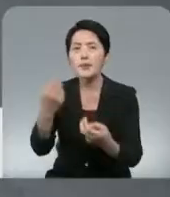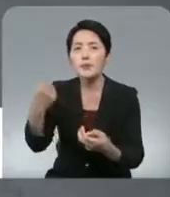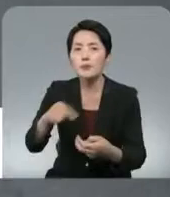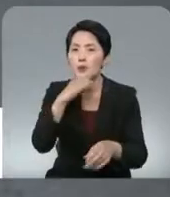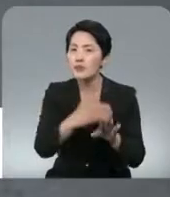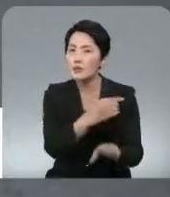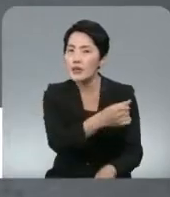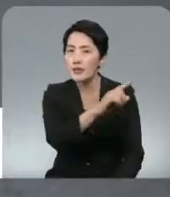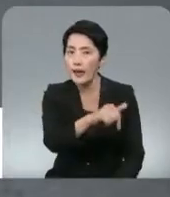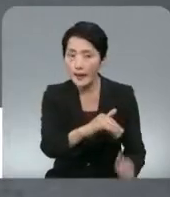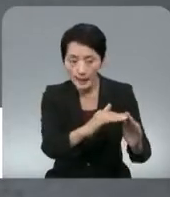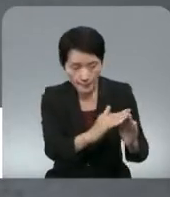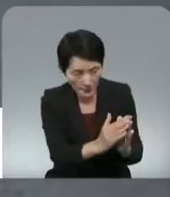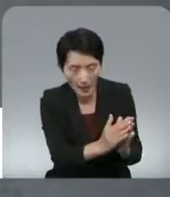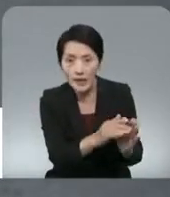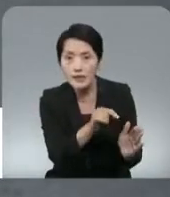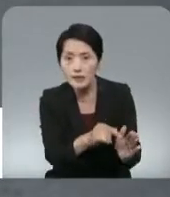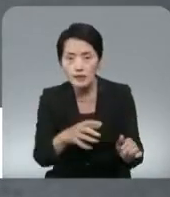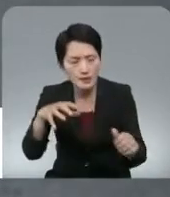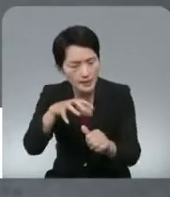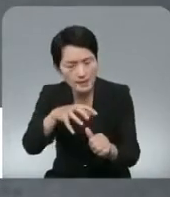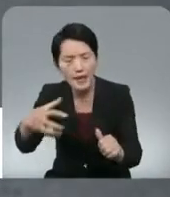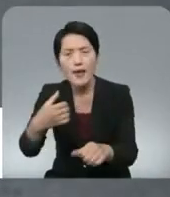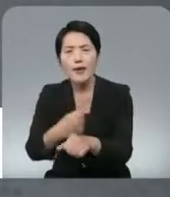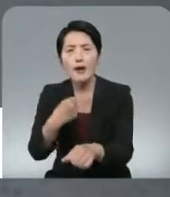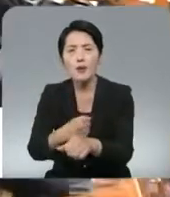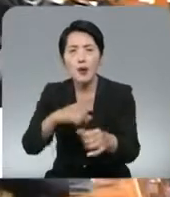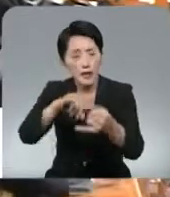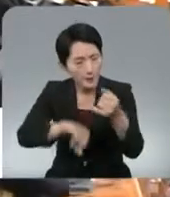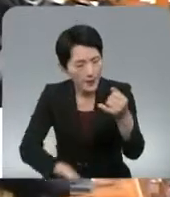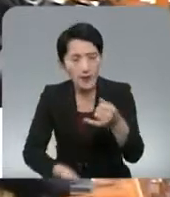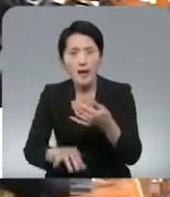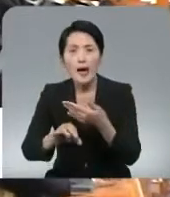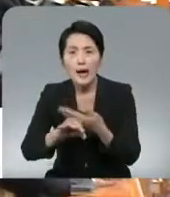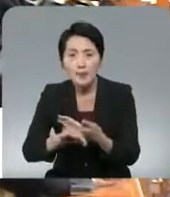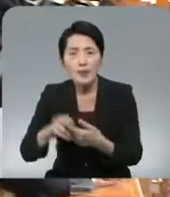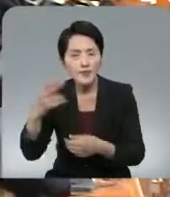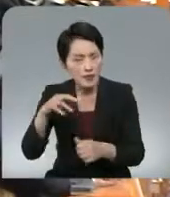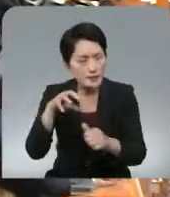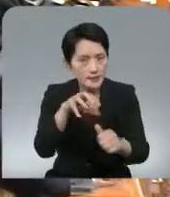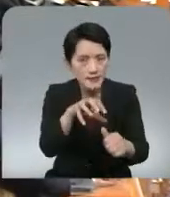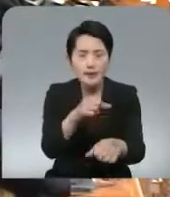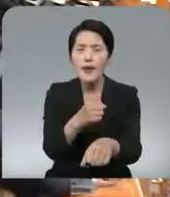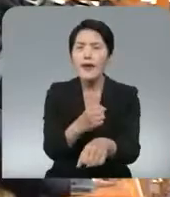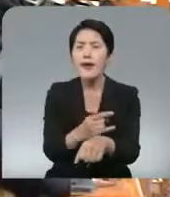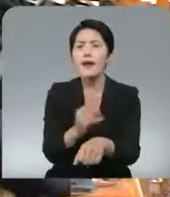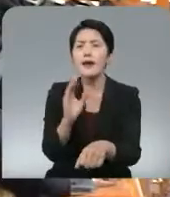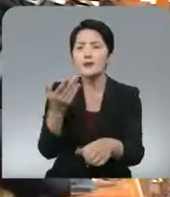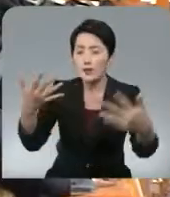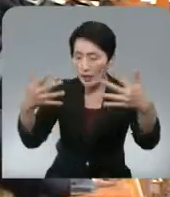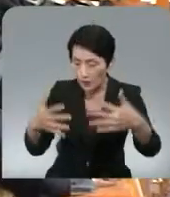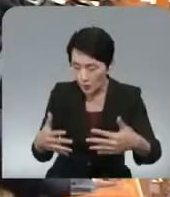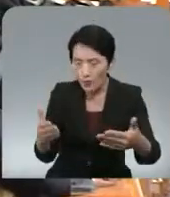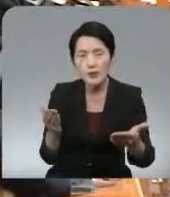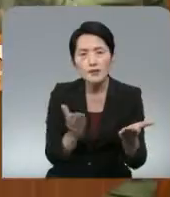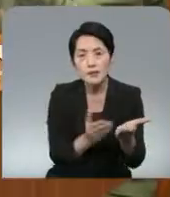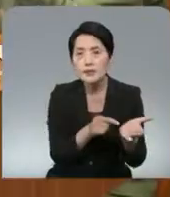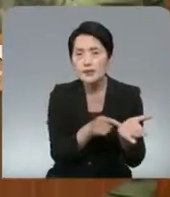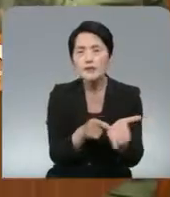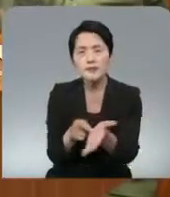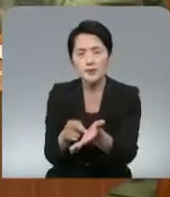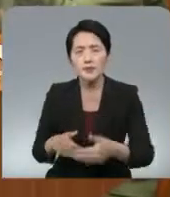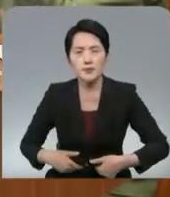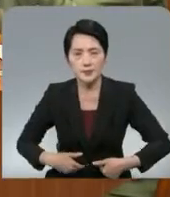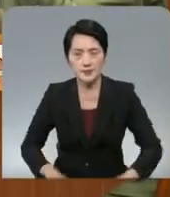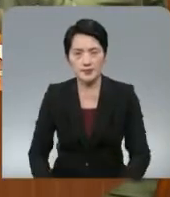deben asumir su responsabilidad por dañar la imagen del país y también por el fracaso diplomático finalmente exteriorizó